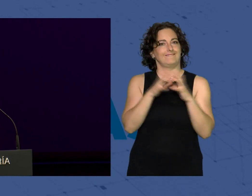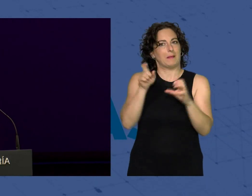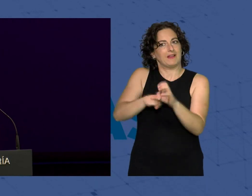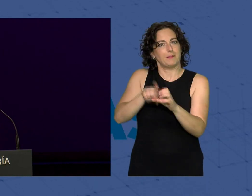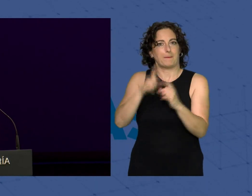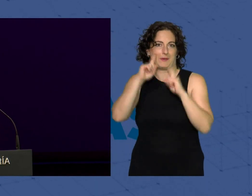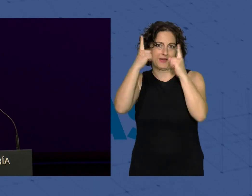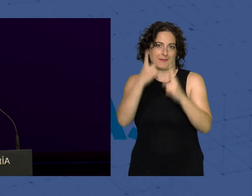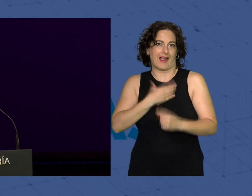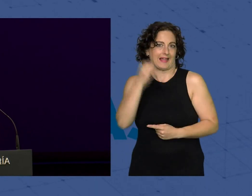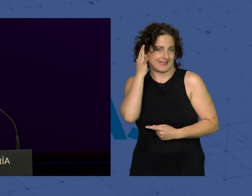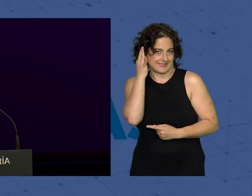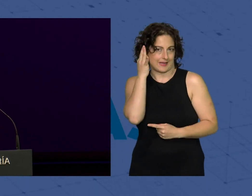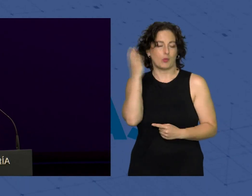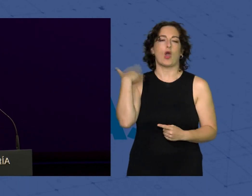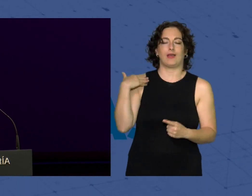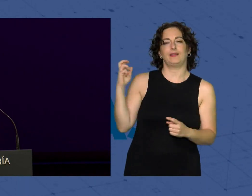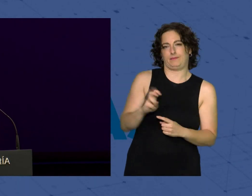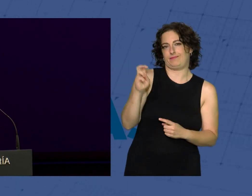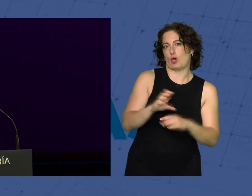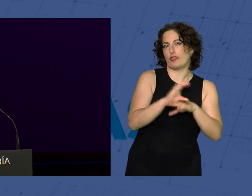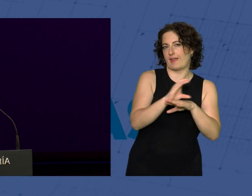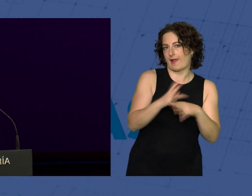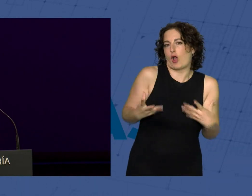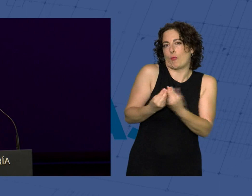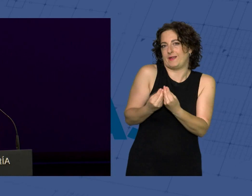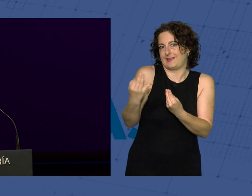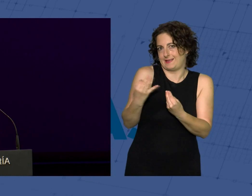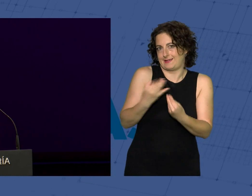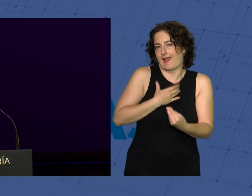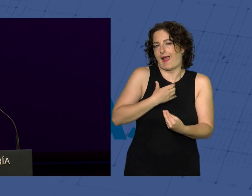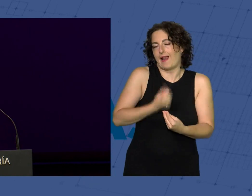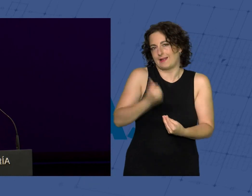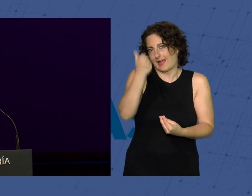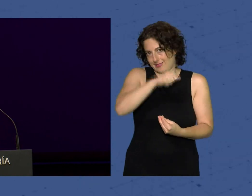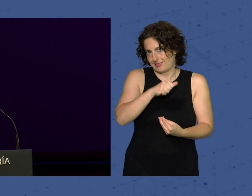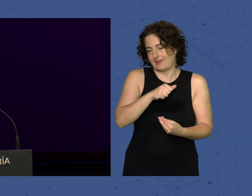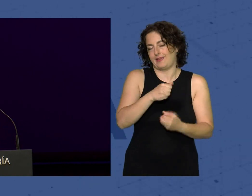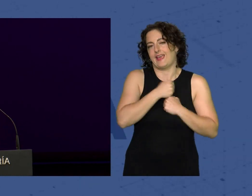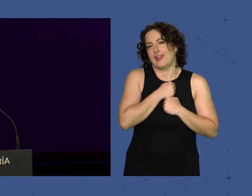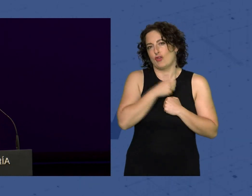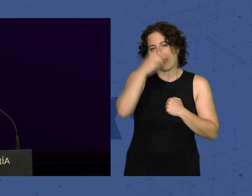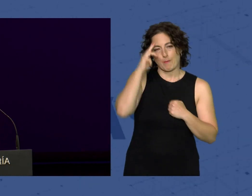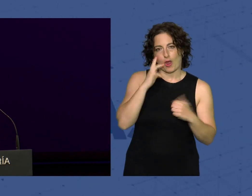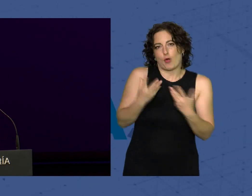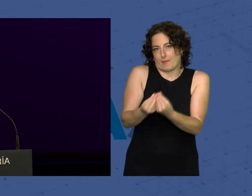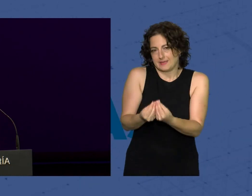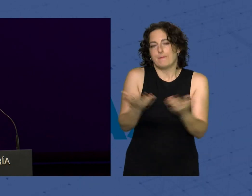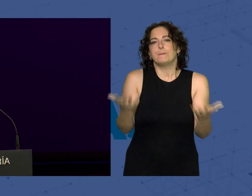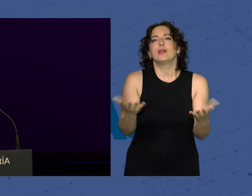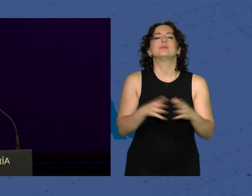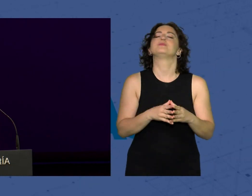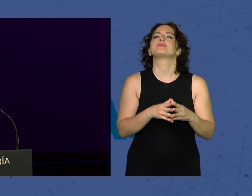alcaldesa en este acto porque he estado otras veces como concejal, acompañando al alcalde anterior, nuestro querido Ramón, y